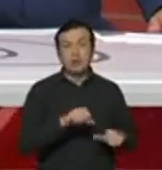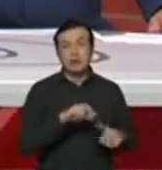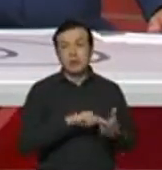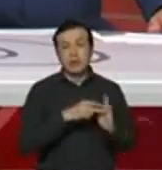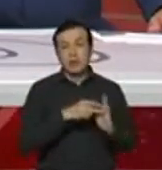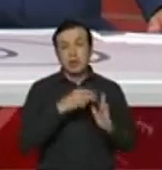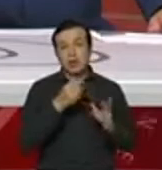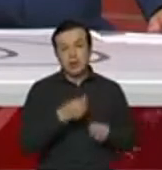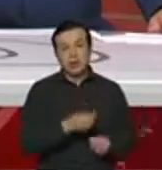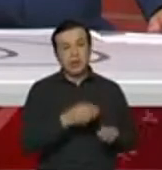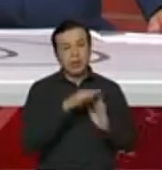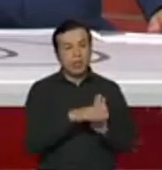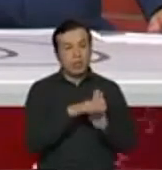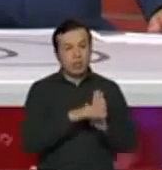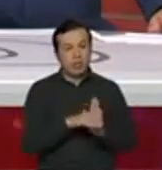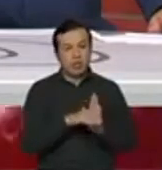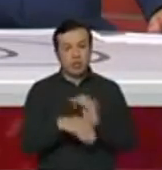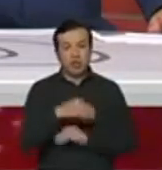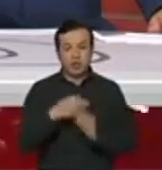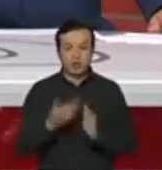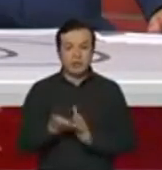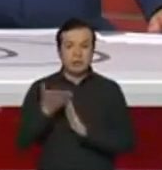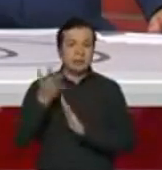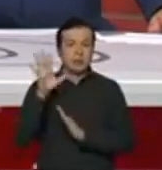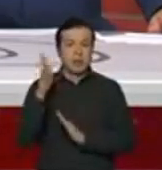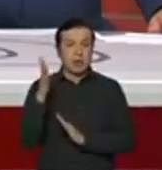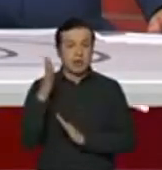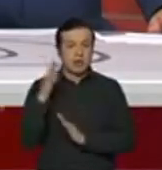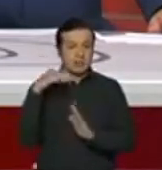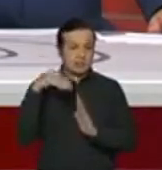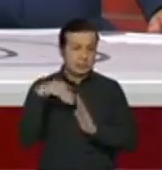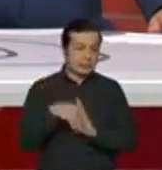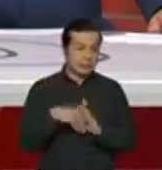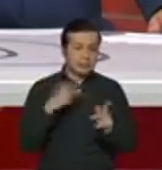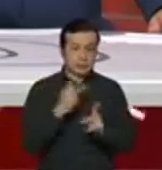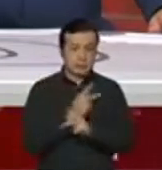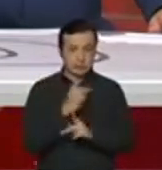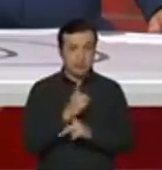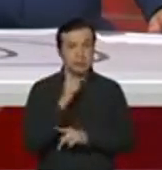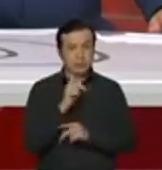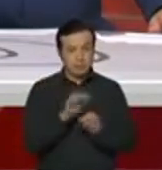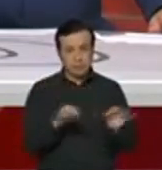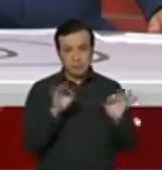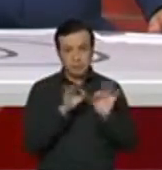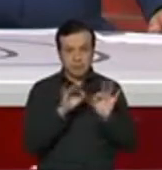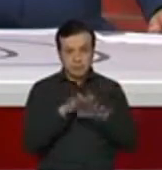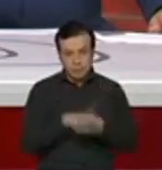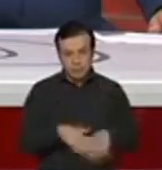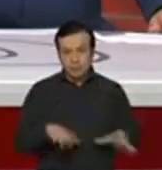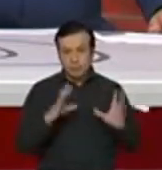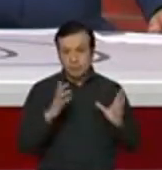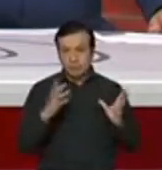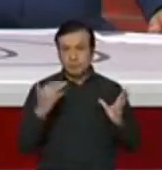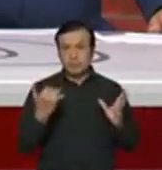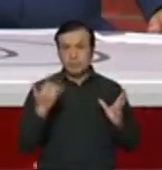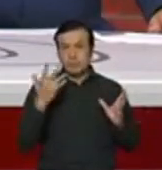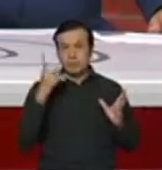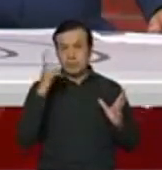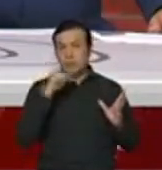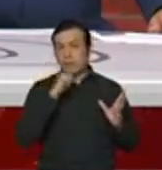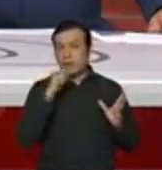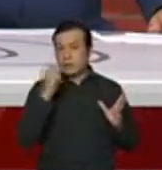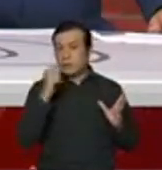en decrecimiento y no volvemos a reinvertir. Pero la desinversión es importante en momentos de estrés de